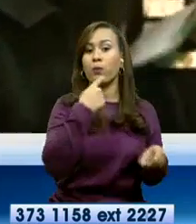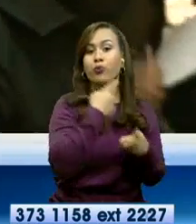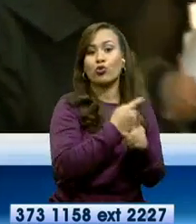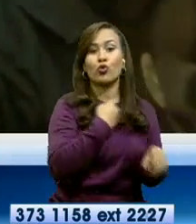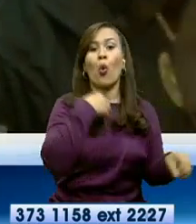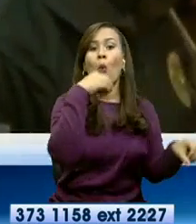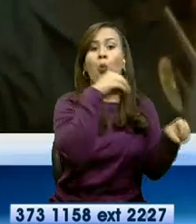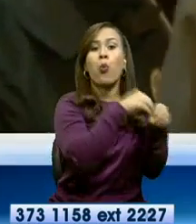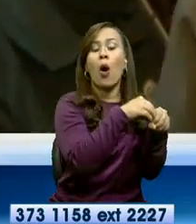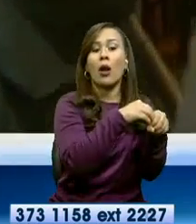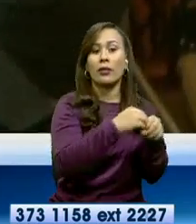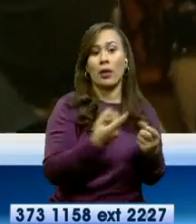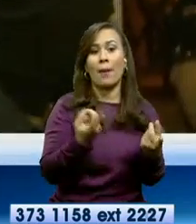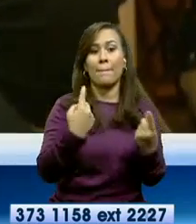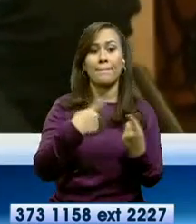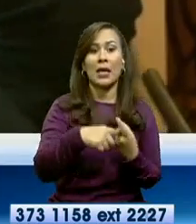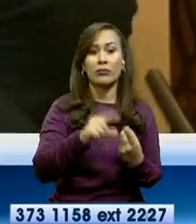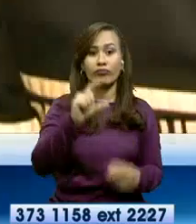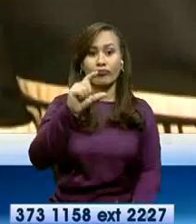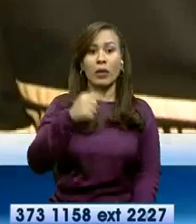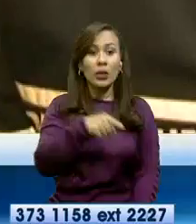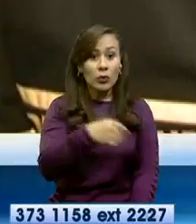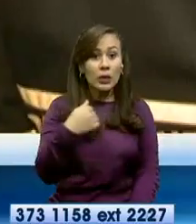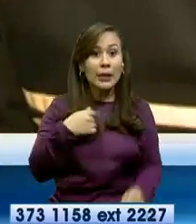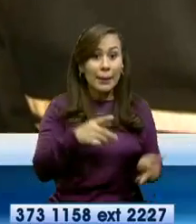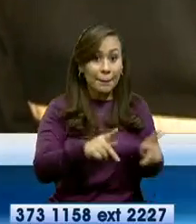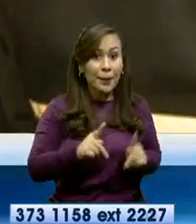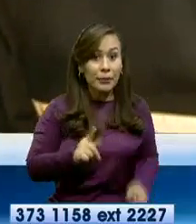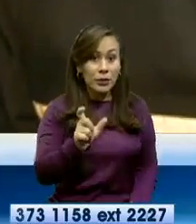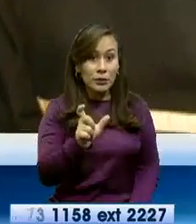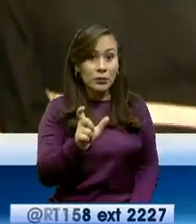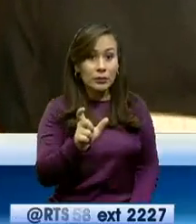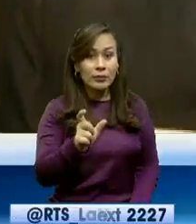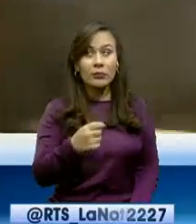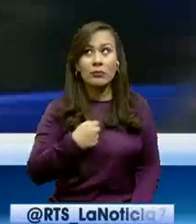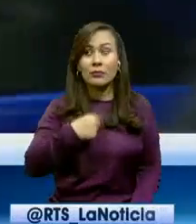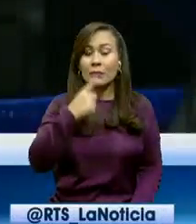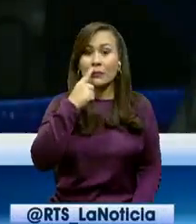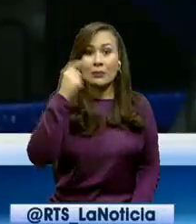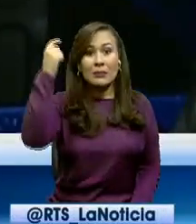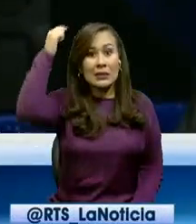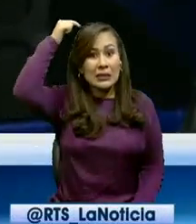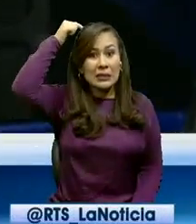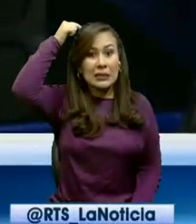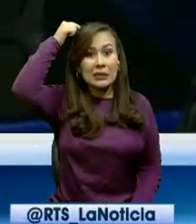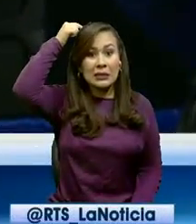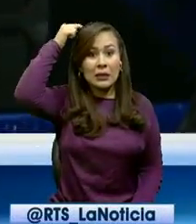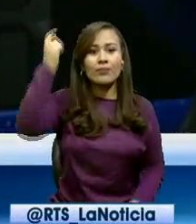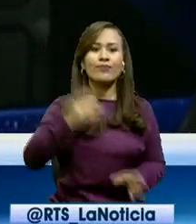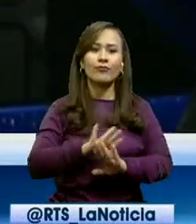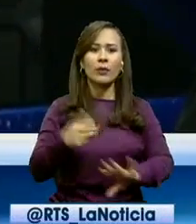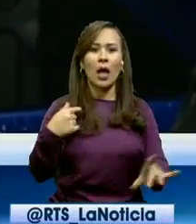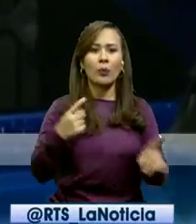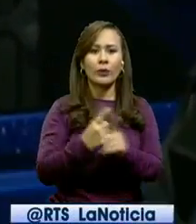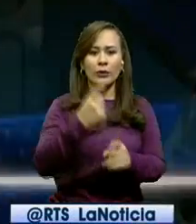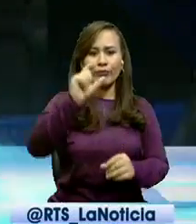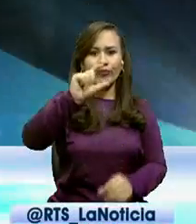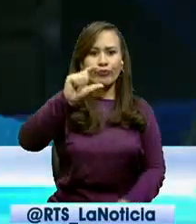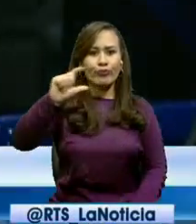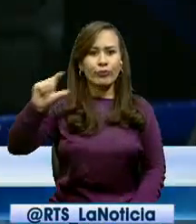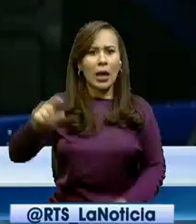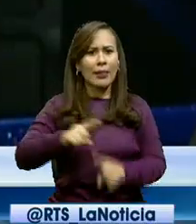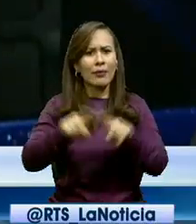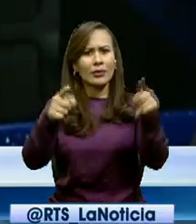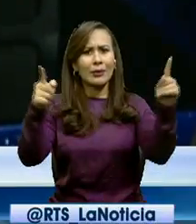así como la munición. Cuando le pidieron los permisos y los registros, se vio en apuros. Hemos encontrado municiones de las armas largas